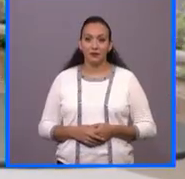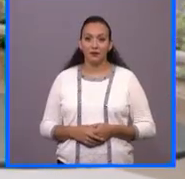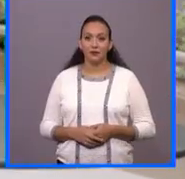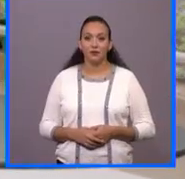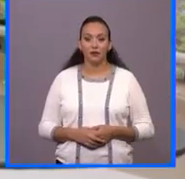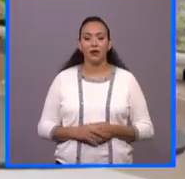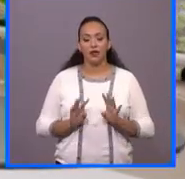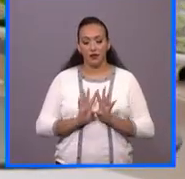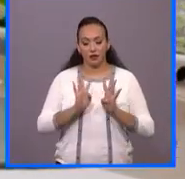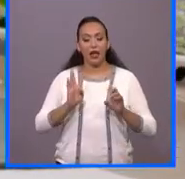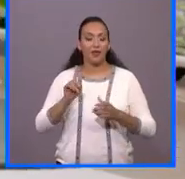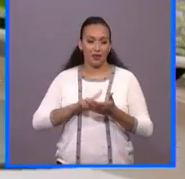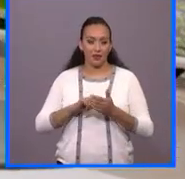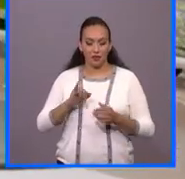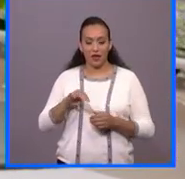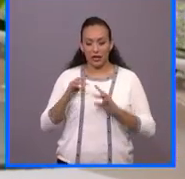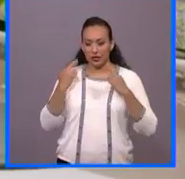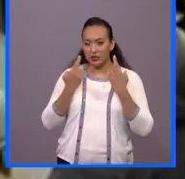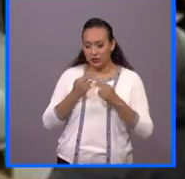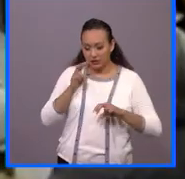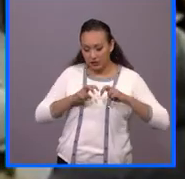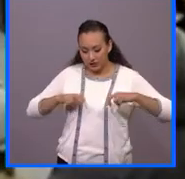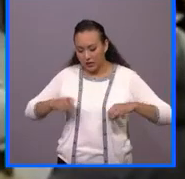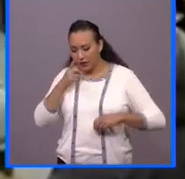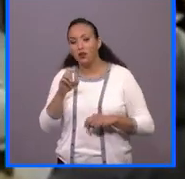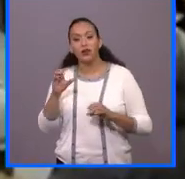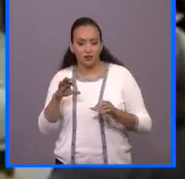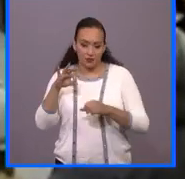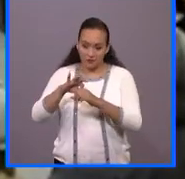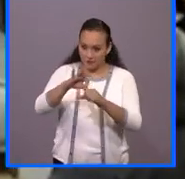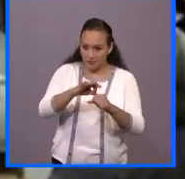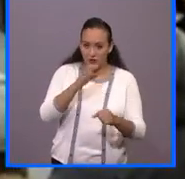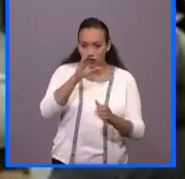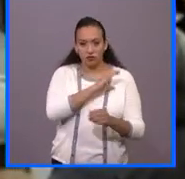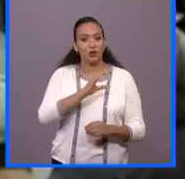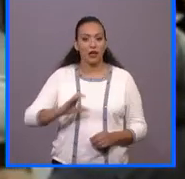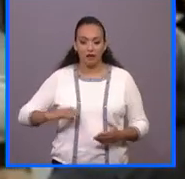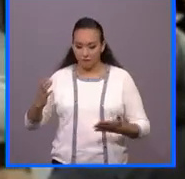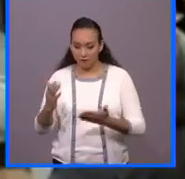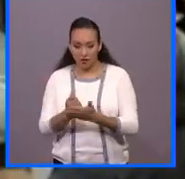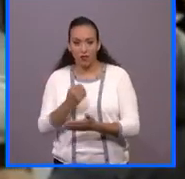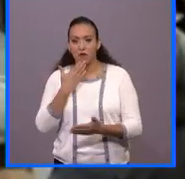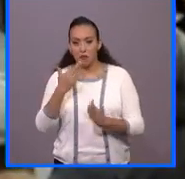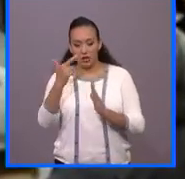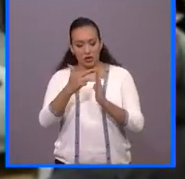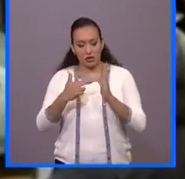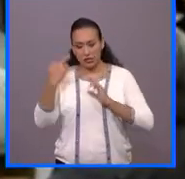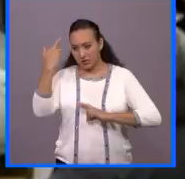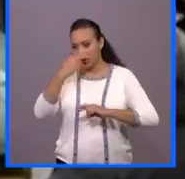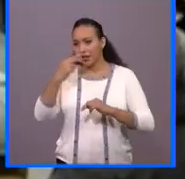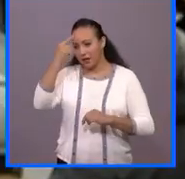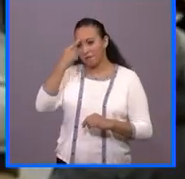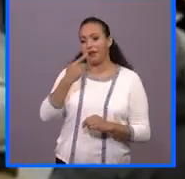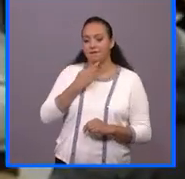El Consejo General del INE declaró la validez de la elección judicial. Verificó que los candidatos triunfadores cumplieran con los requisitos de